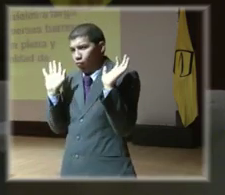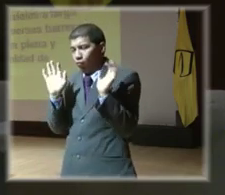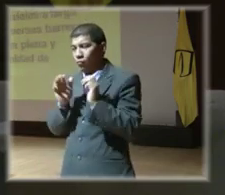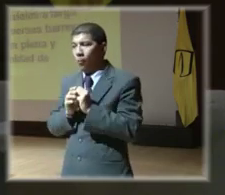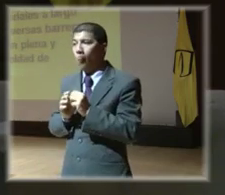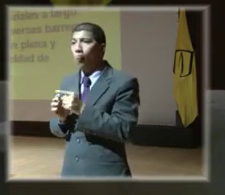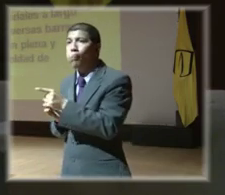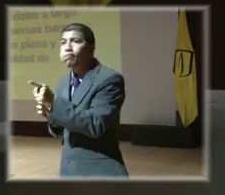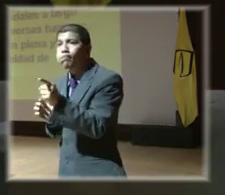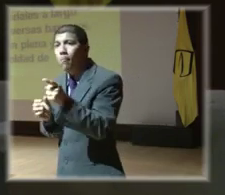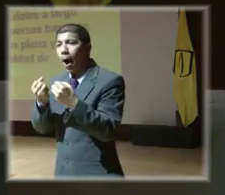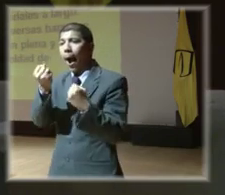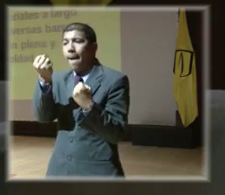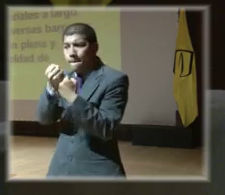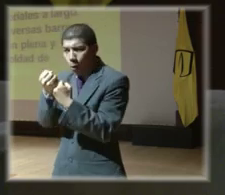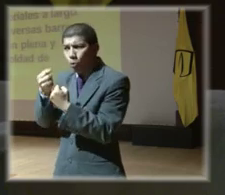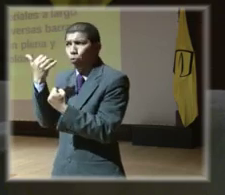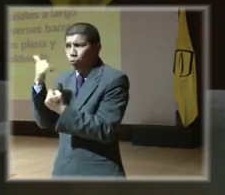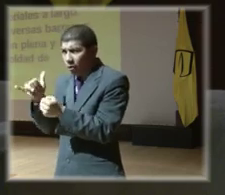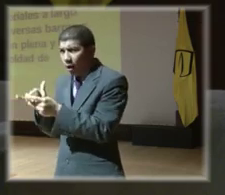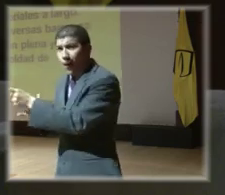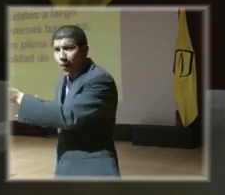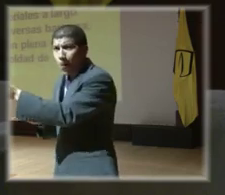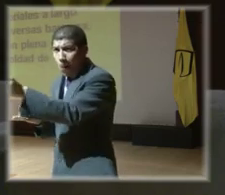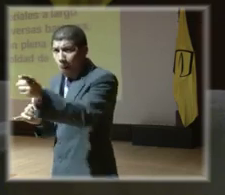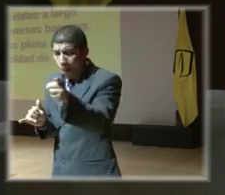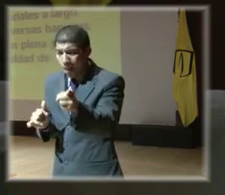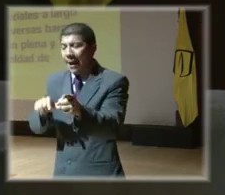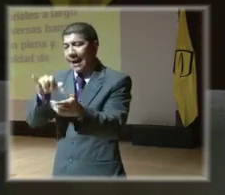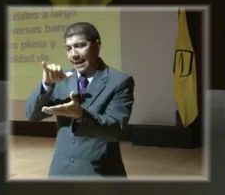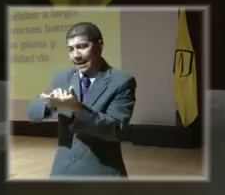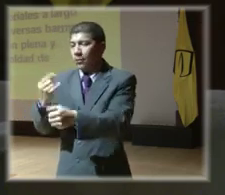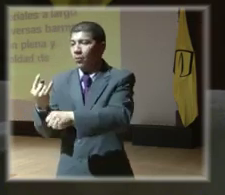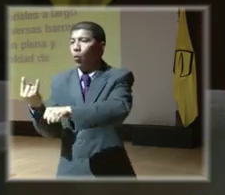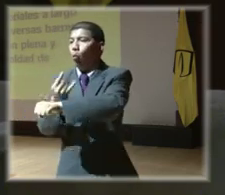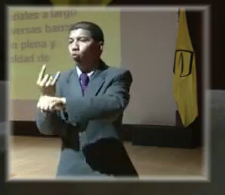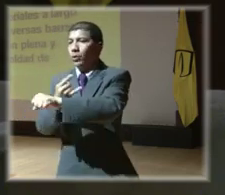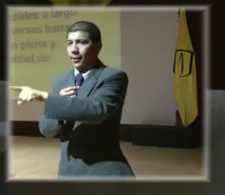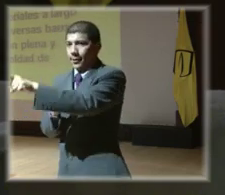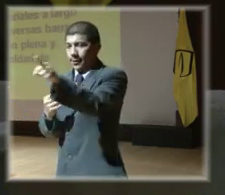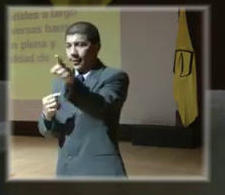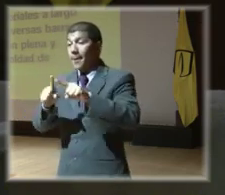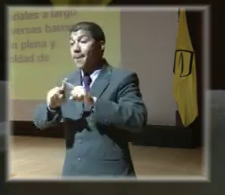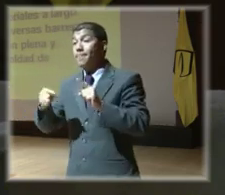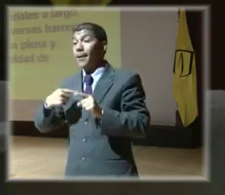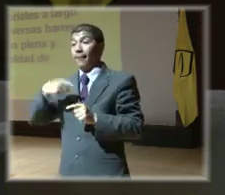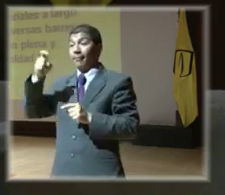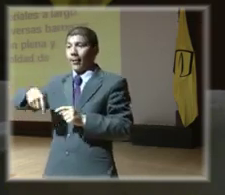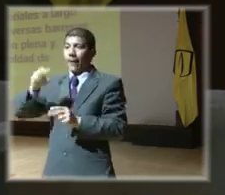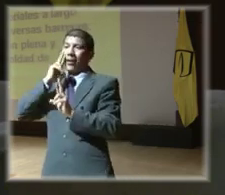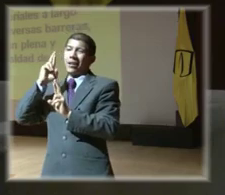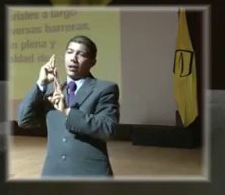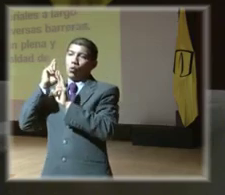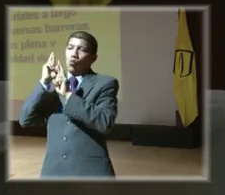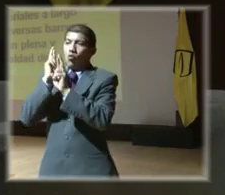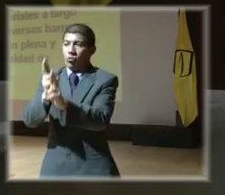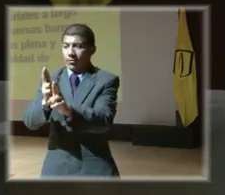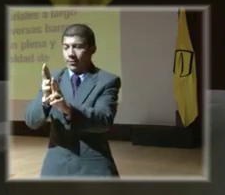son naturales, que las personas ya tienen a su alrededor, pero luego reconocer que estas personas